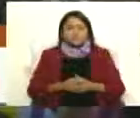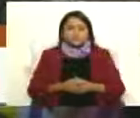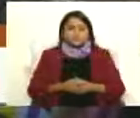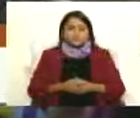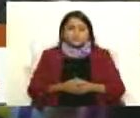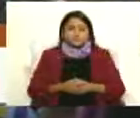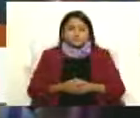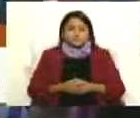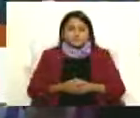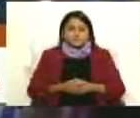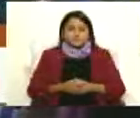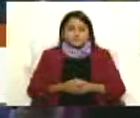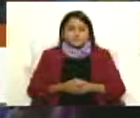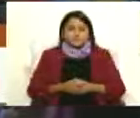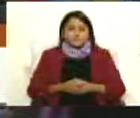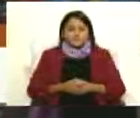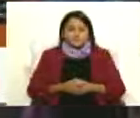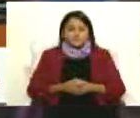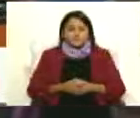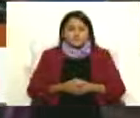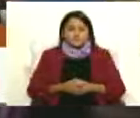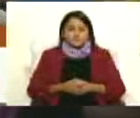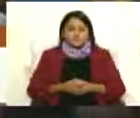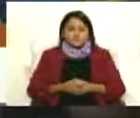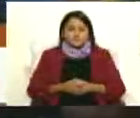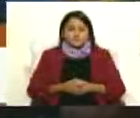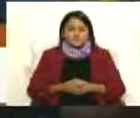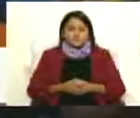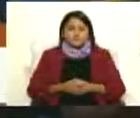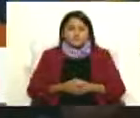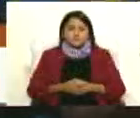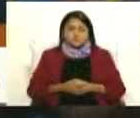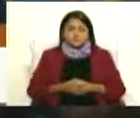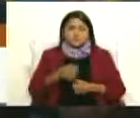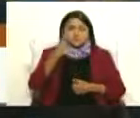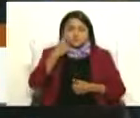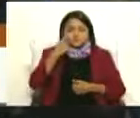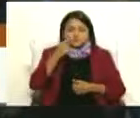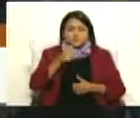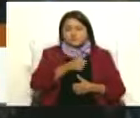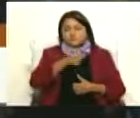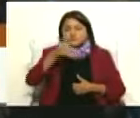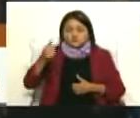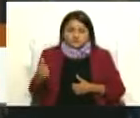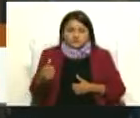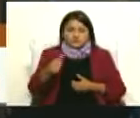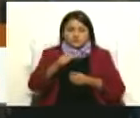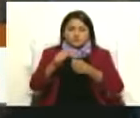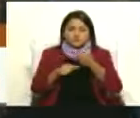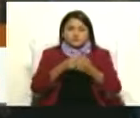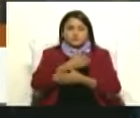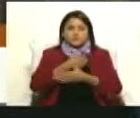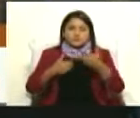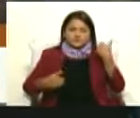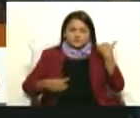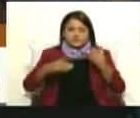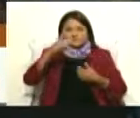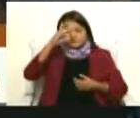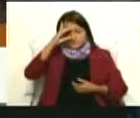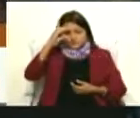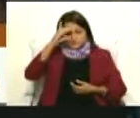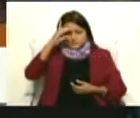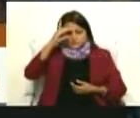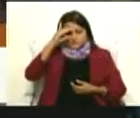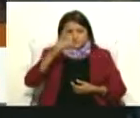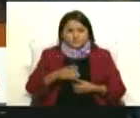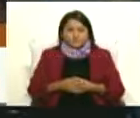Bueno, yo quiero dejar con ustedes a la vicepresidenta ejecutiva, que nos va a dar unas orientaciones, antes